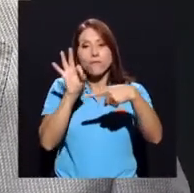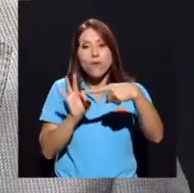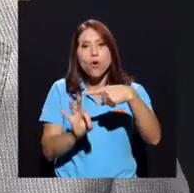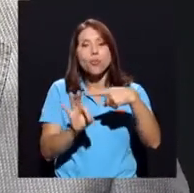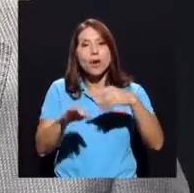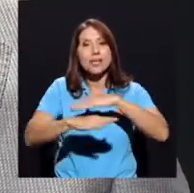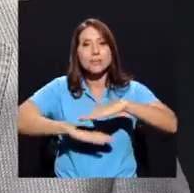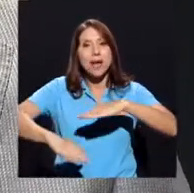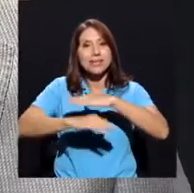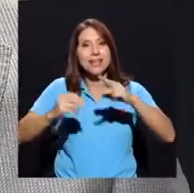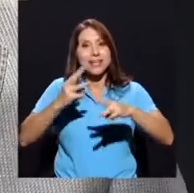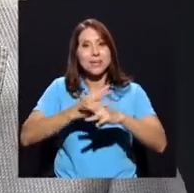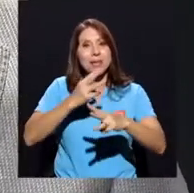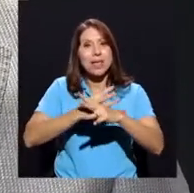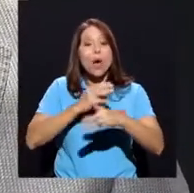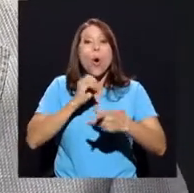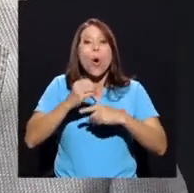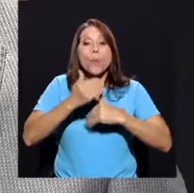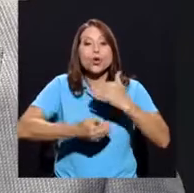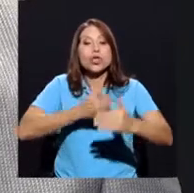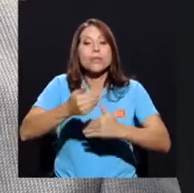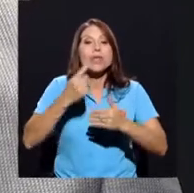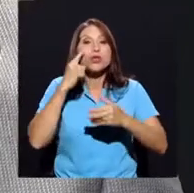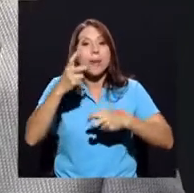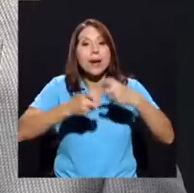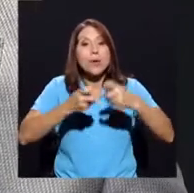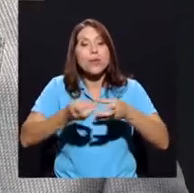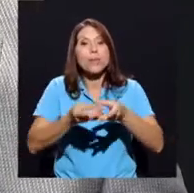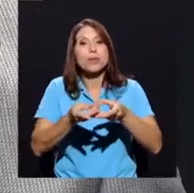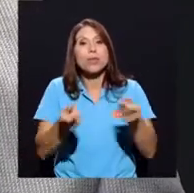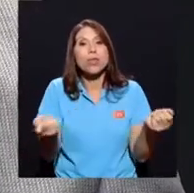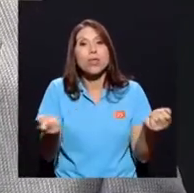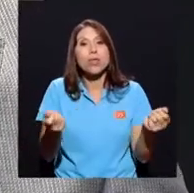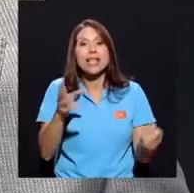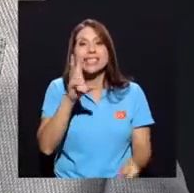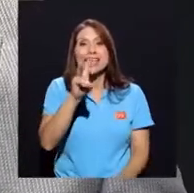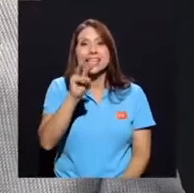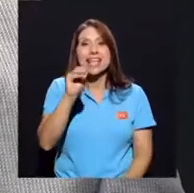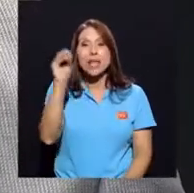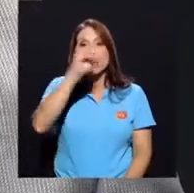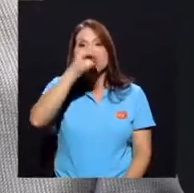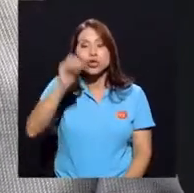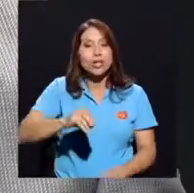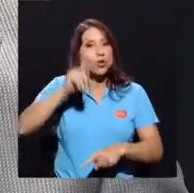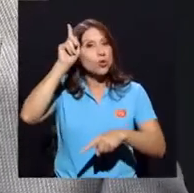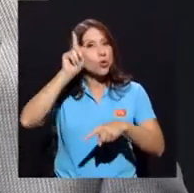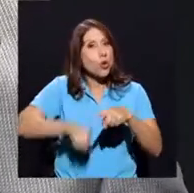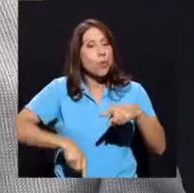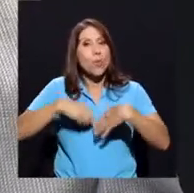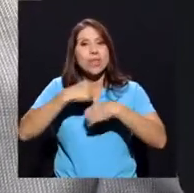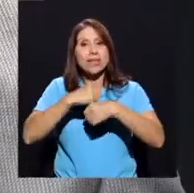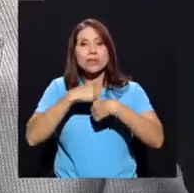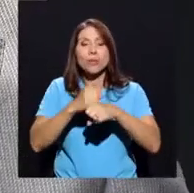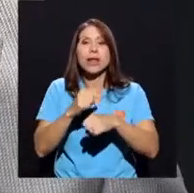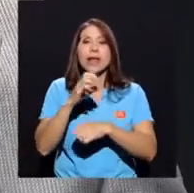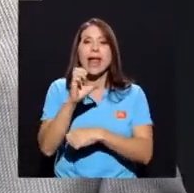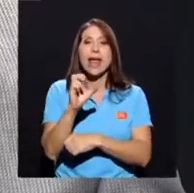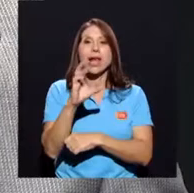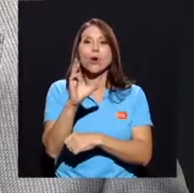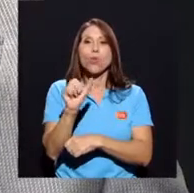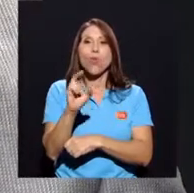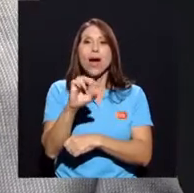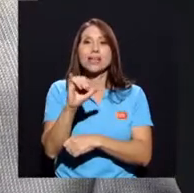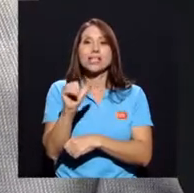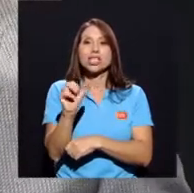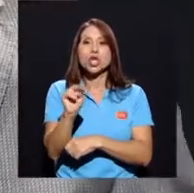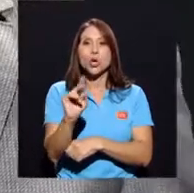procedimientos para nosotros problemas y el 60 por ciento no puede resolver una ecuación de primer grado o sea eso es